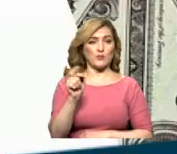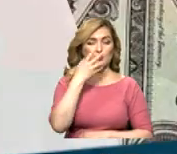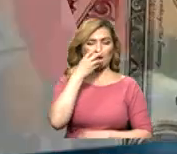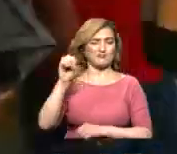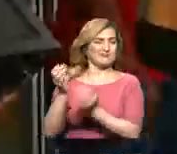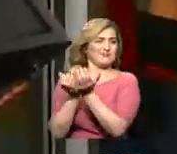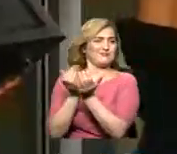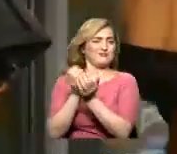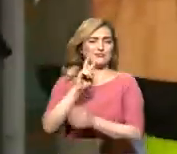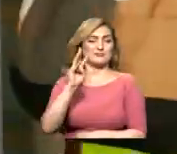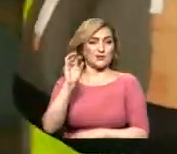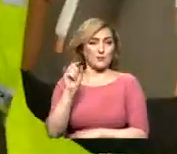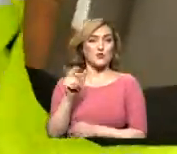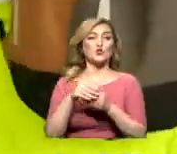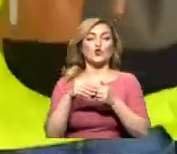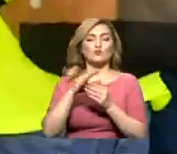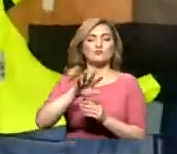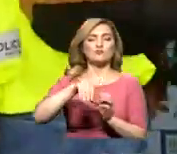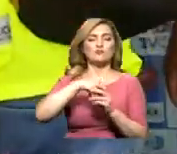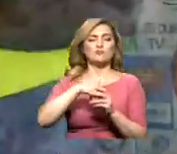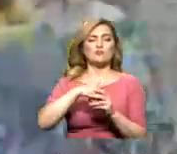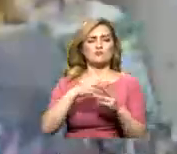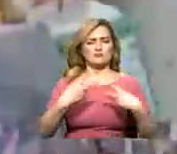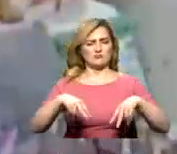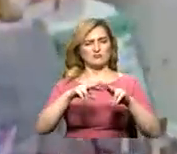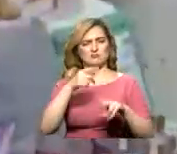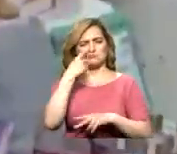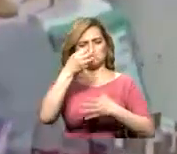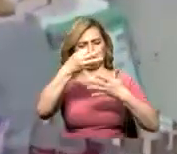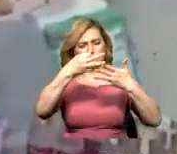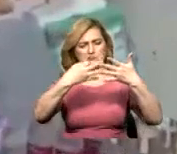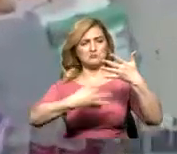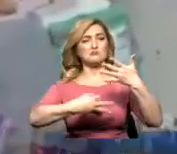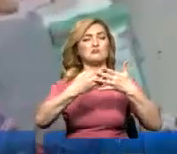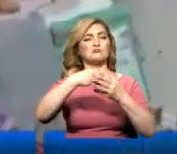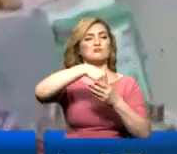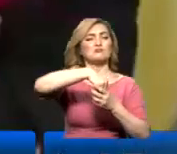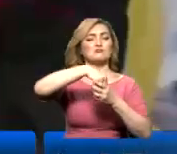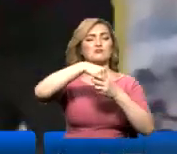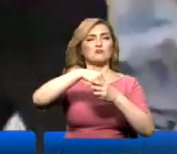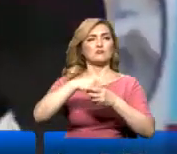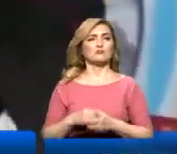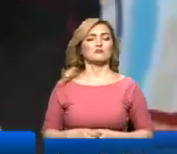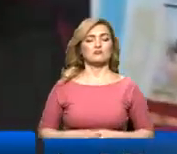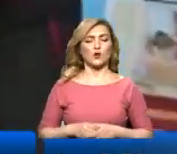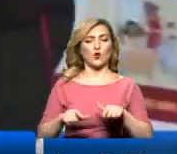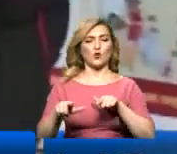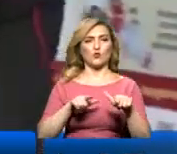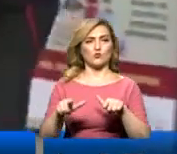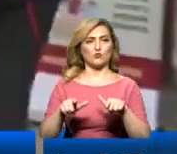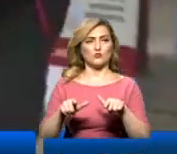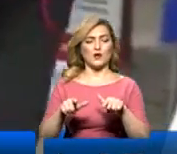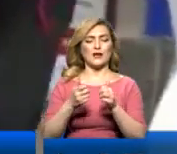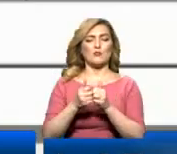mil dólares dentro de los valores que llaman la atención constan por ejemplo para la implementación de cuatro puntos de oxigenoterapia